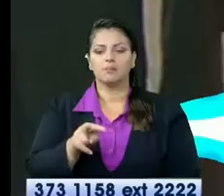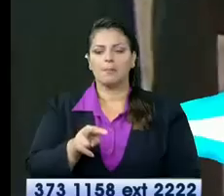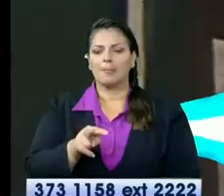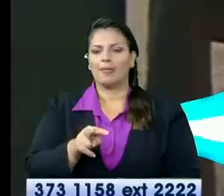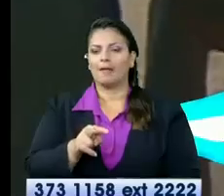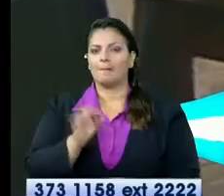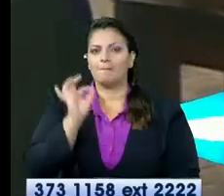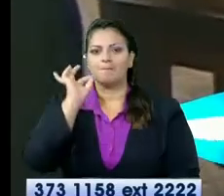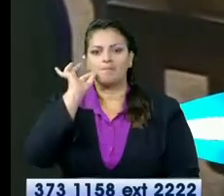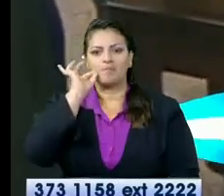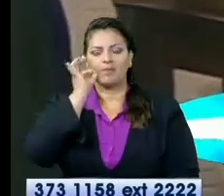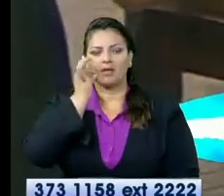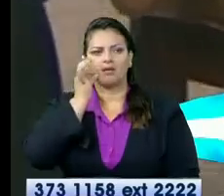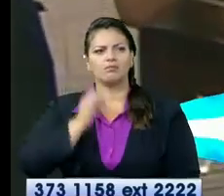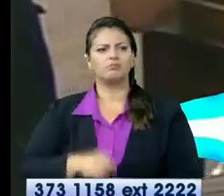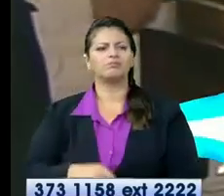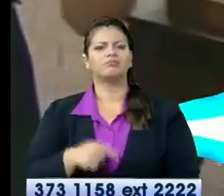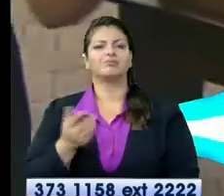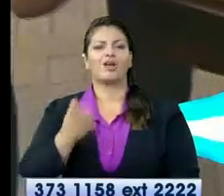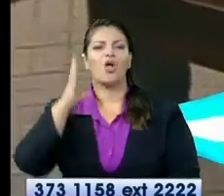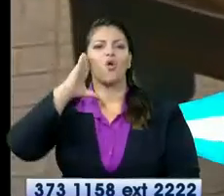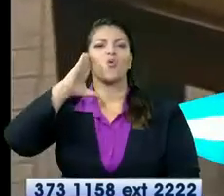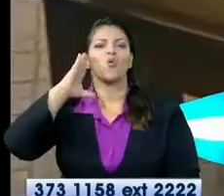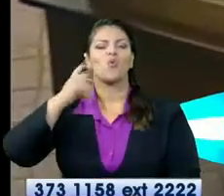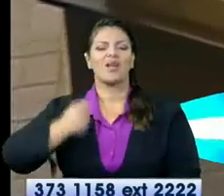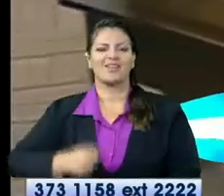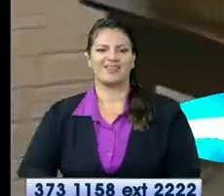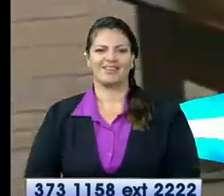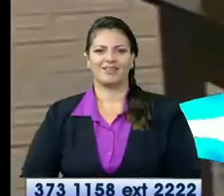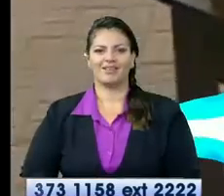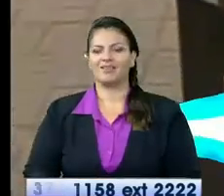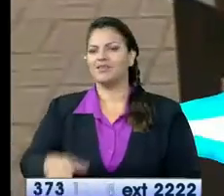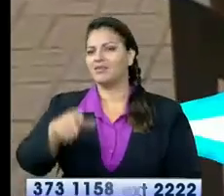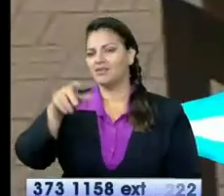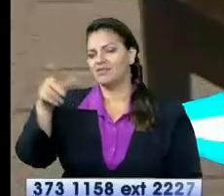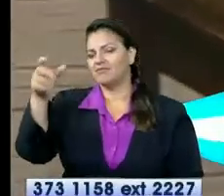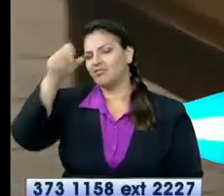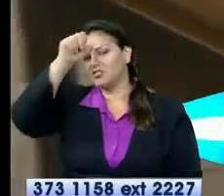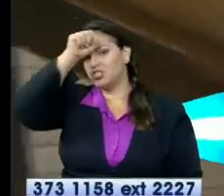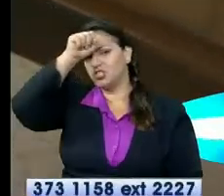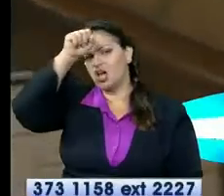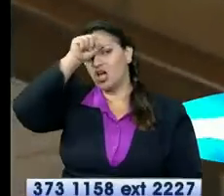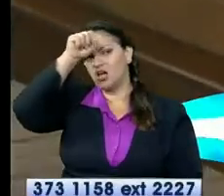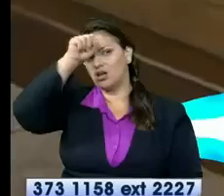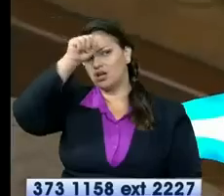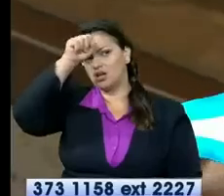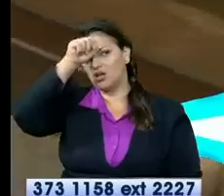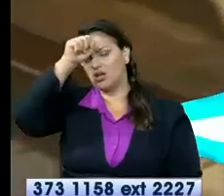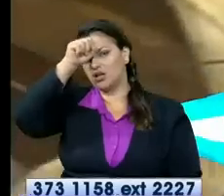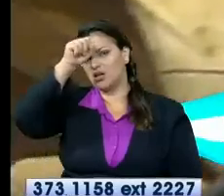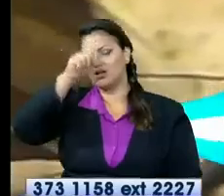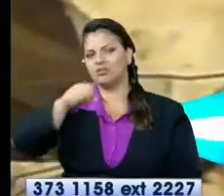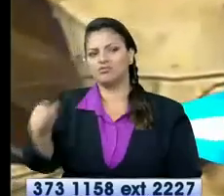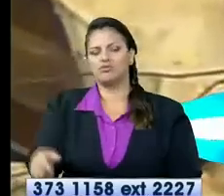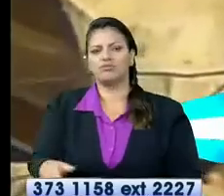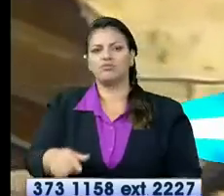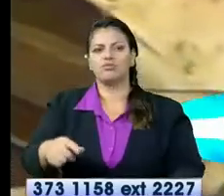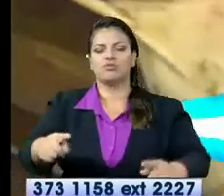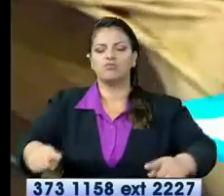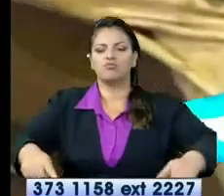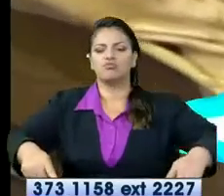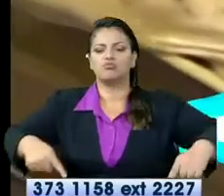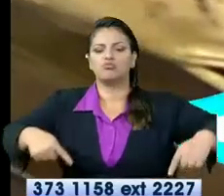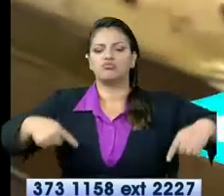Suay, específicamente, ¿no? De Cuenca, es donde el chancho a la barbosa es algo sumamente típico y bueno, pues ya hay la oportunidad de